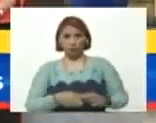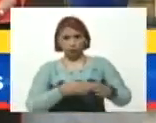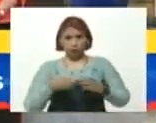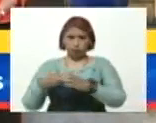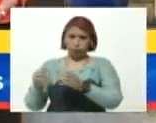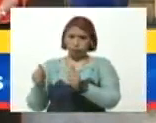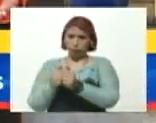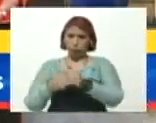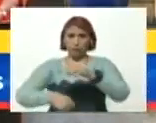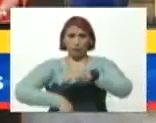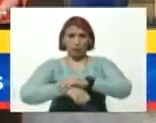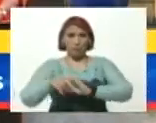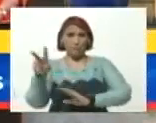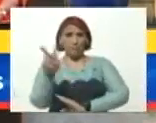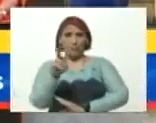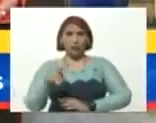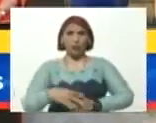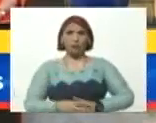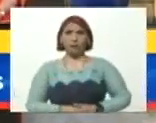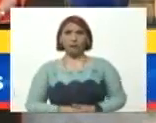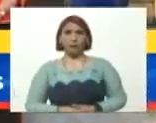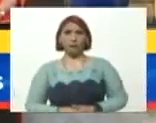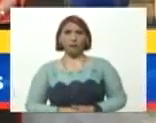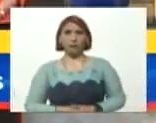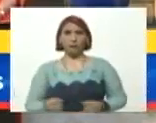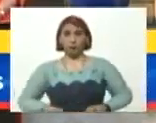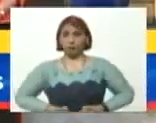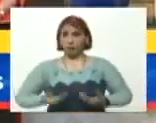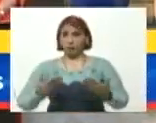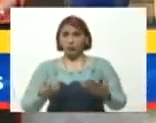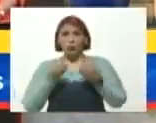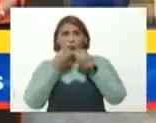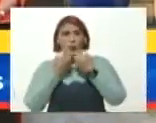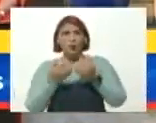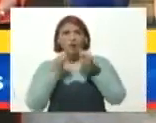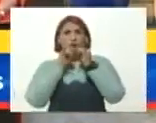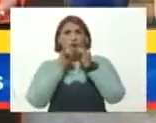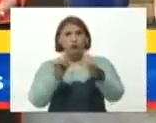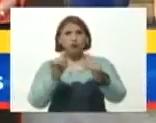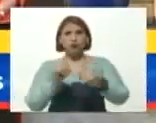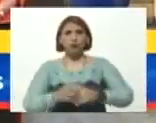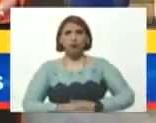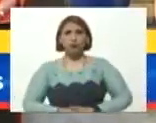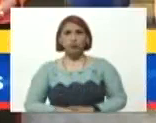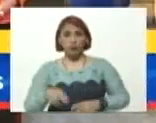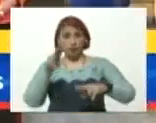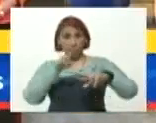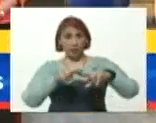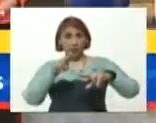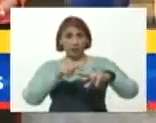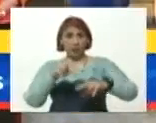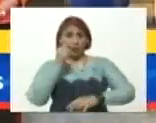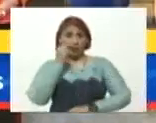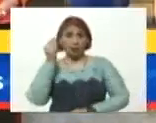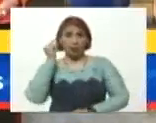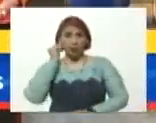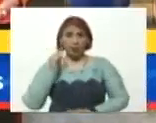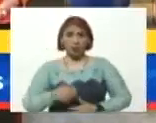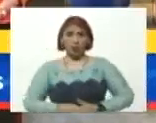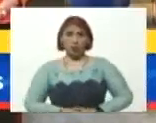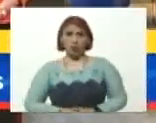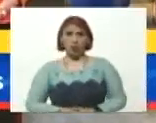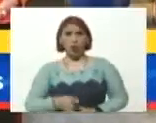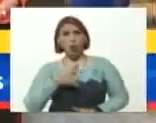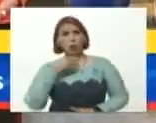el fútbol venezolano, y le podamos dar buenas noticias a los niños, a las niñas, a